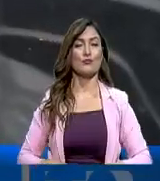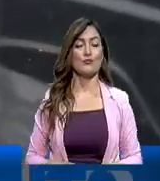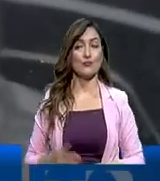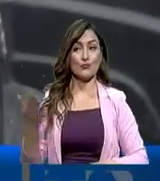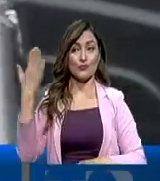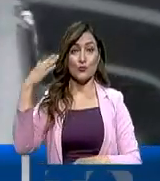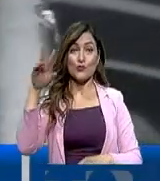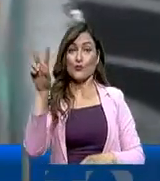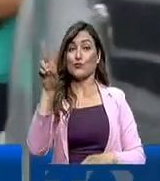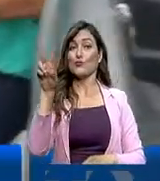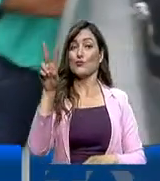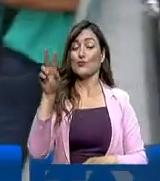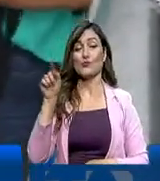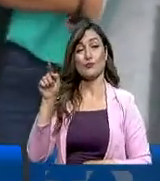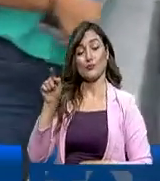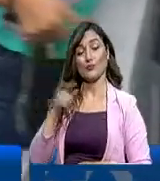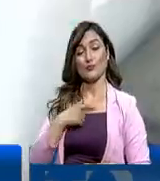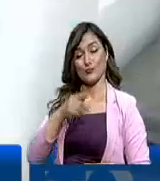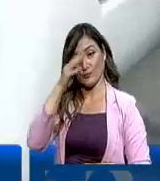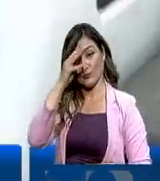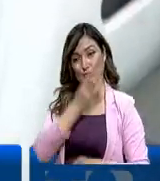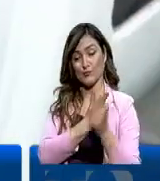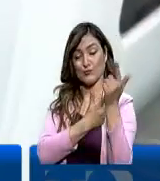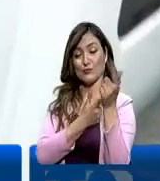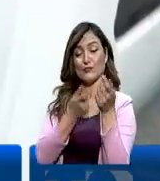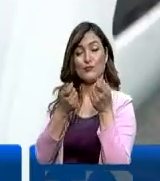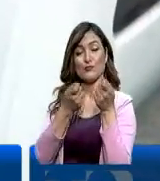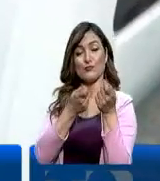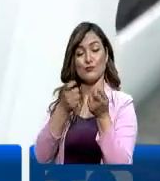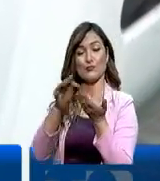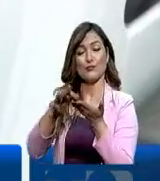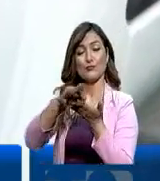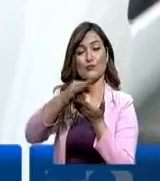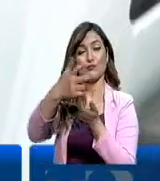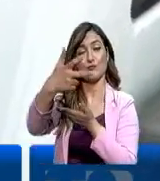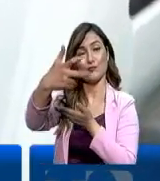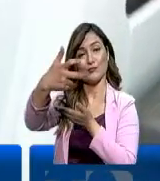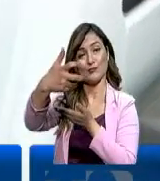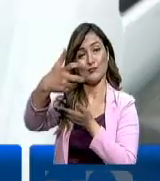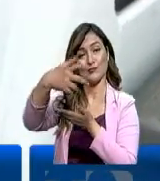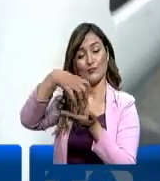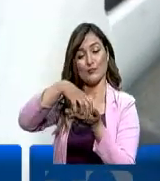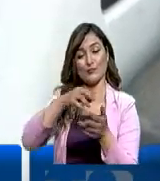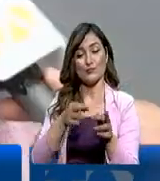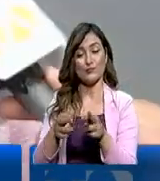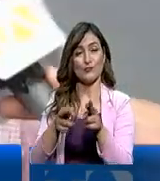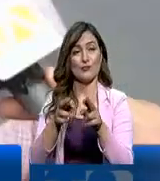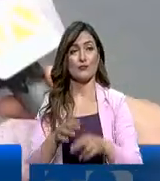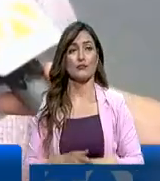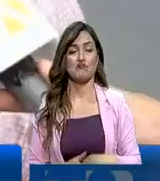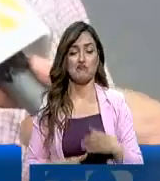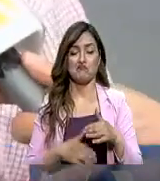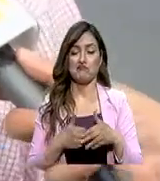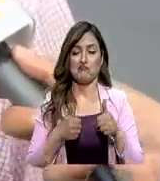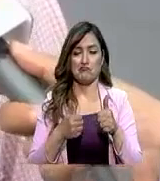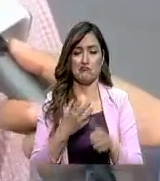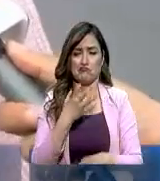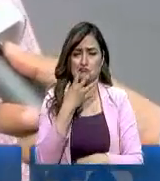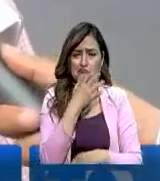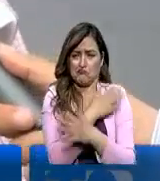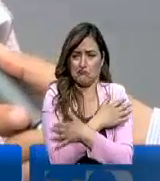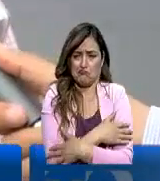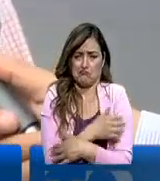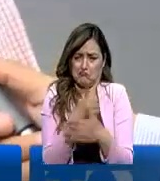viernes pasado los militares realizan operativos en los 13 cantones de Los Ríos. Está bien, esto está correcto, no me enoja, mejor está